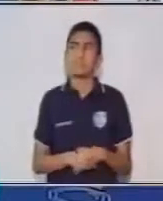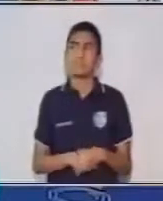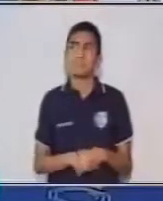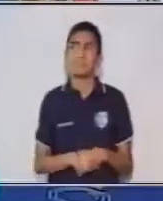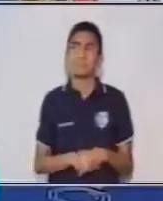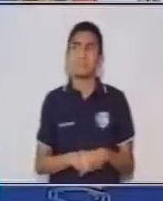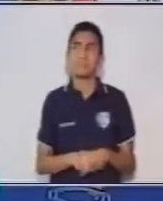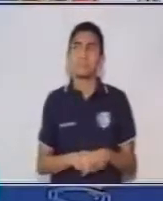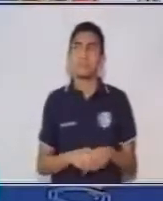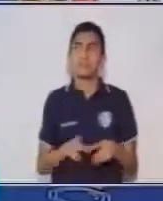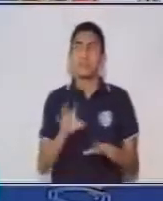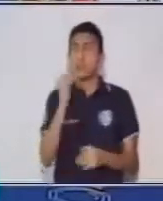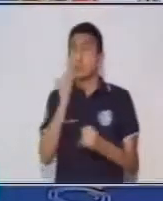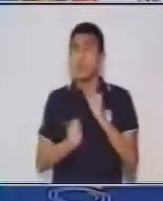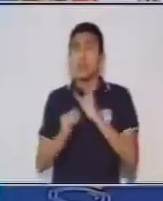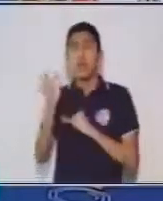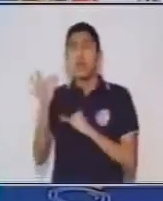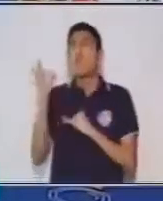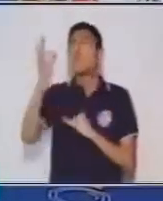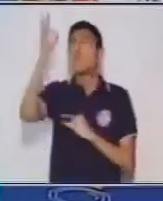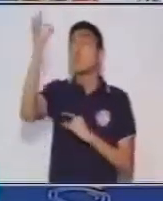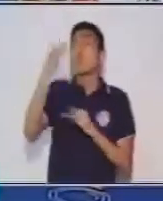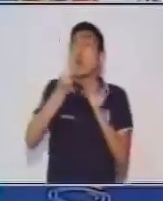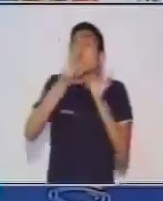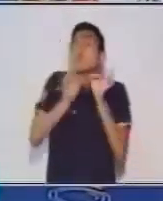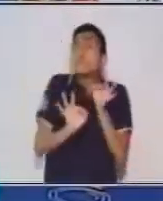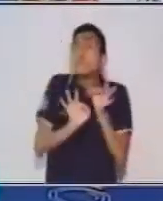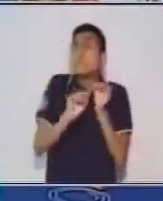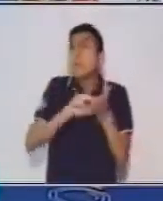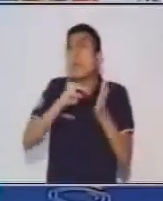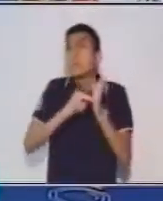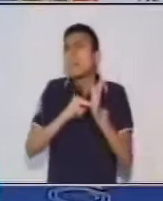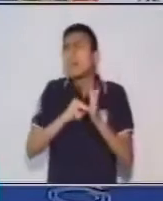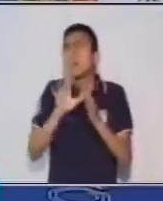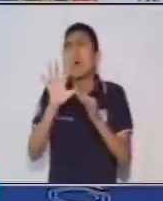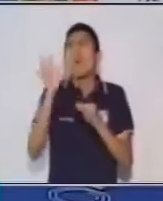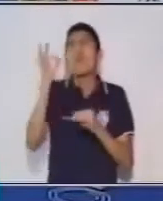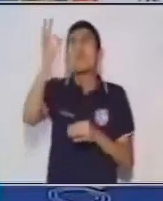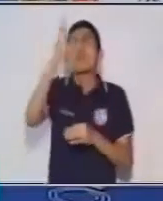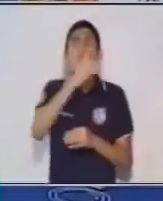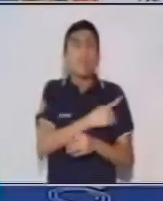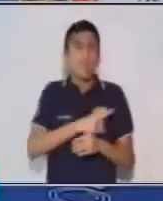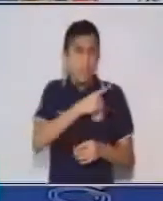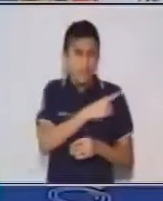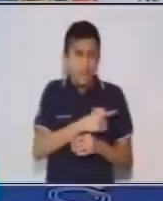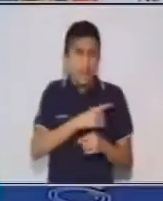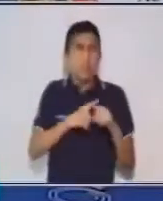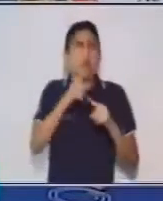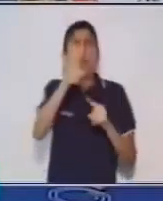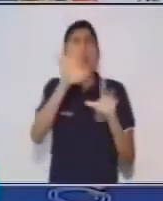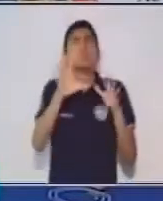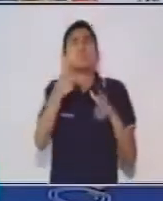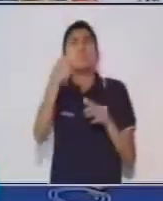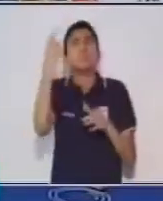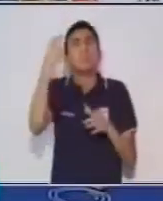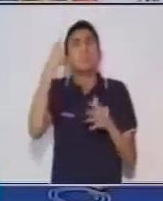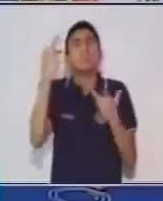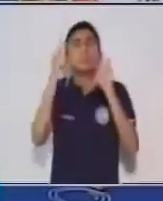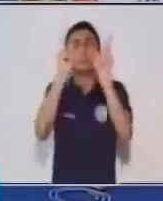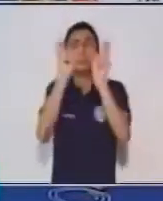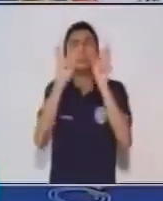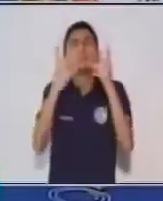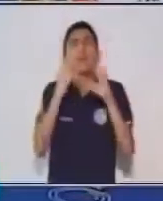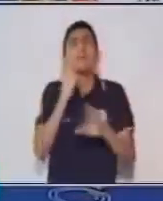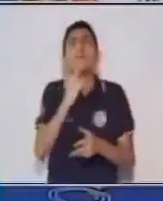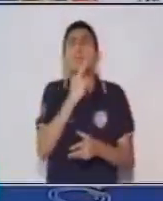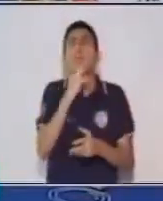el futuro simple. Es un futuro deseable. ¿Cómo crees tú que quedaría entonces el verbo conjugado